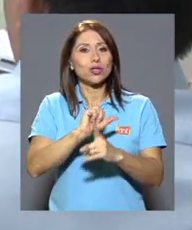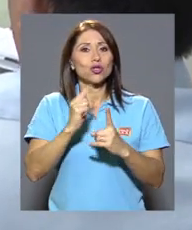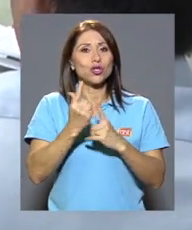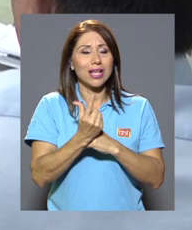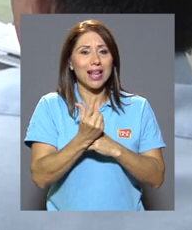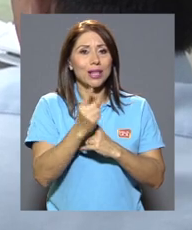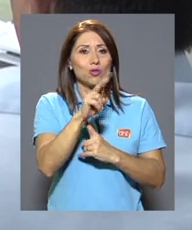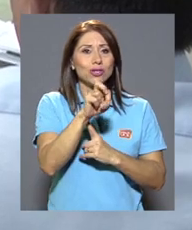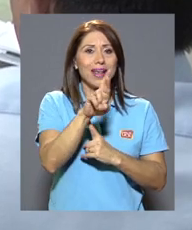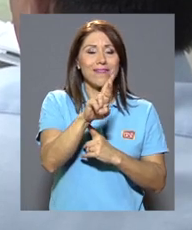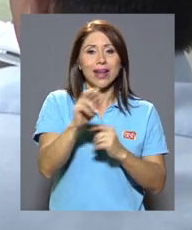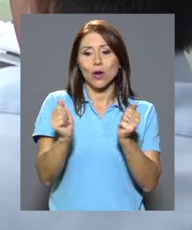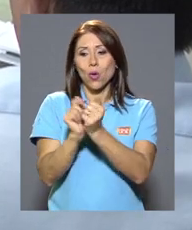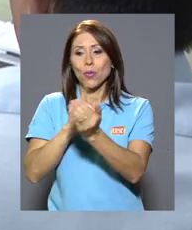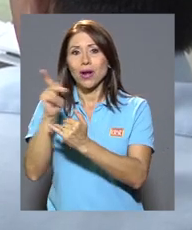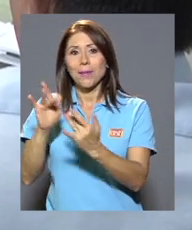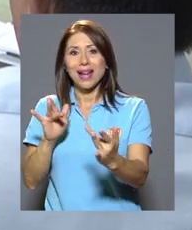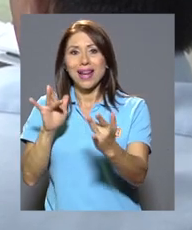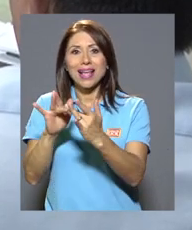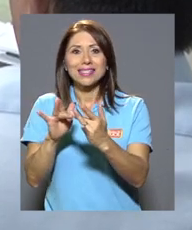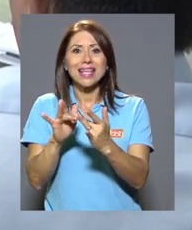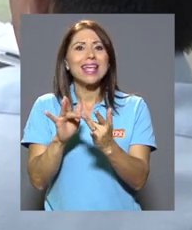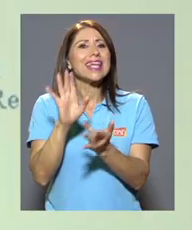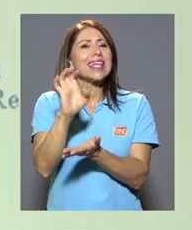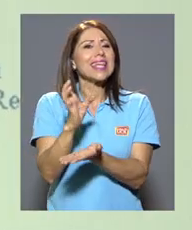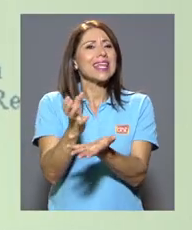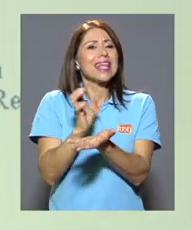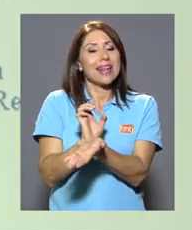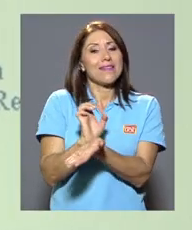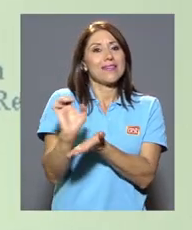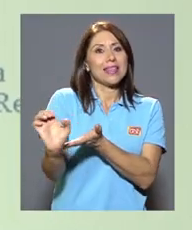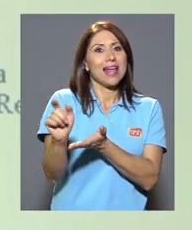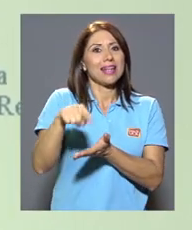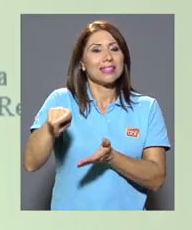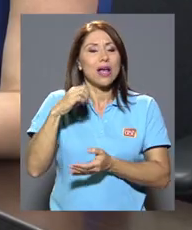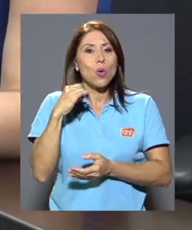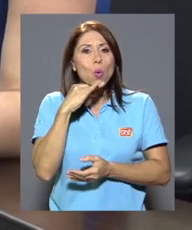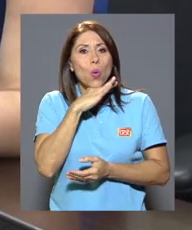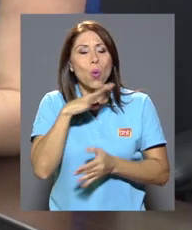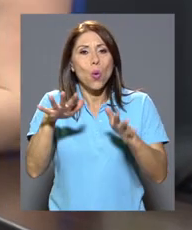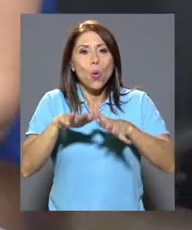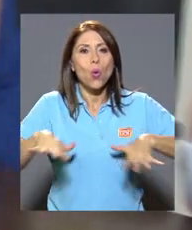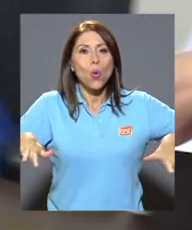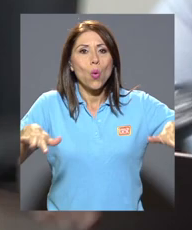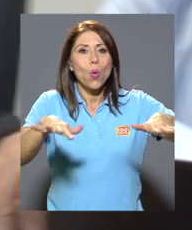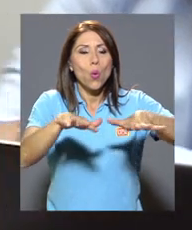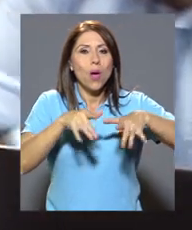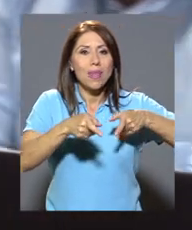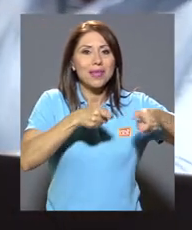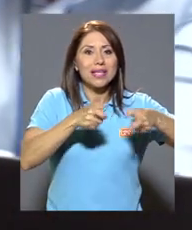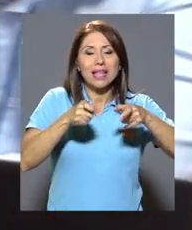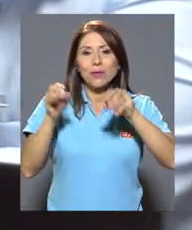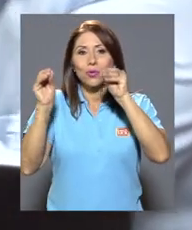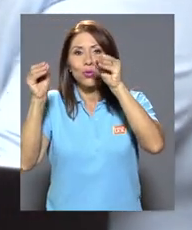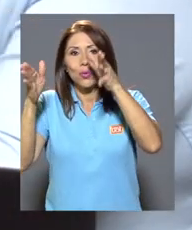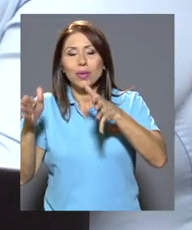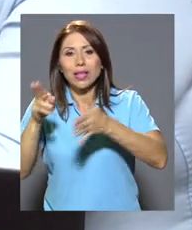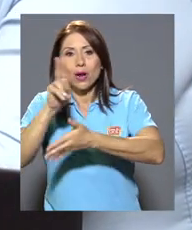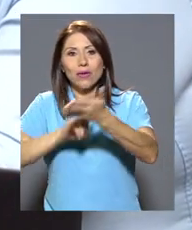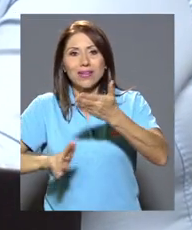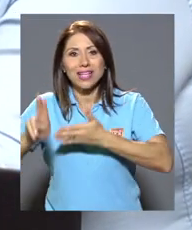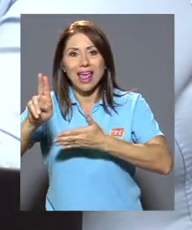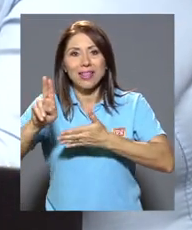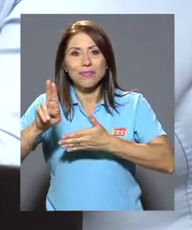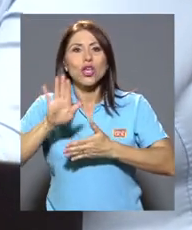la educación ambiental para eliminar la presencia del mercurio nocivo en los espacios académicos y administrativos de la universidad y disminuir así el impacto